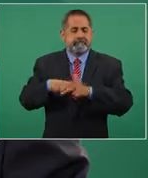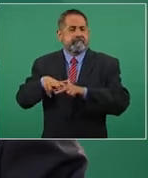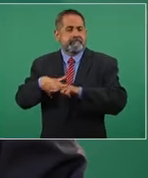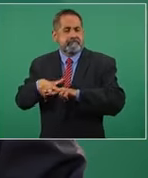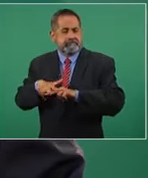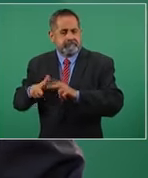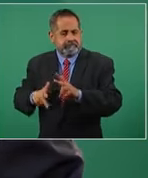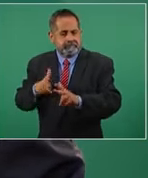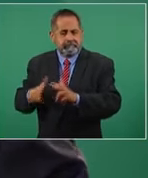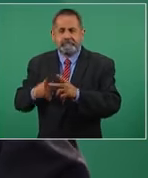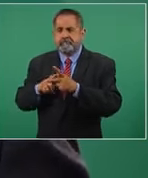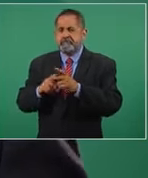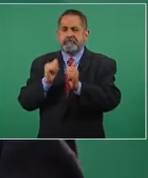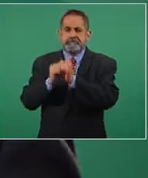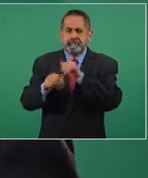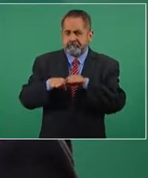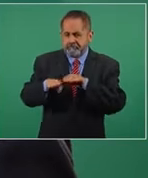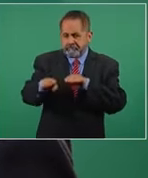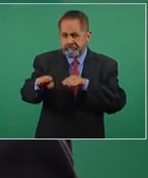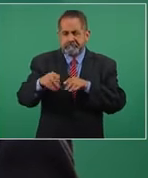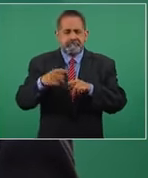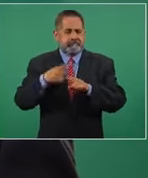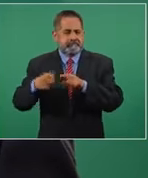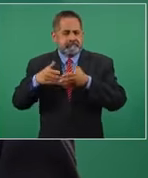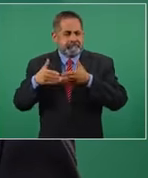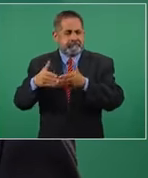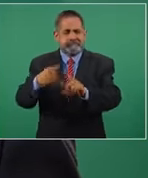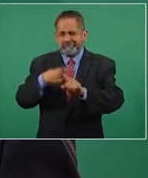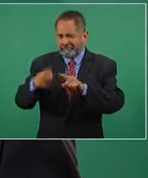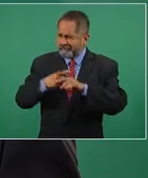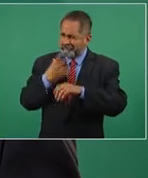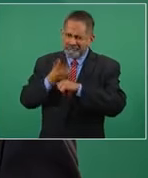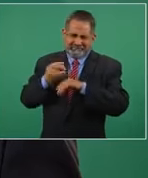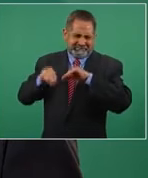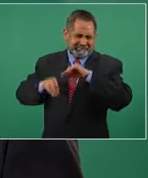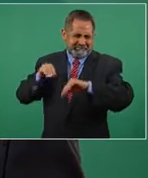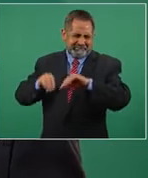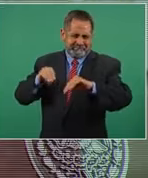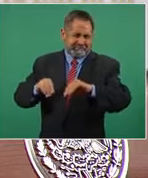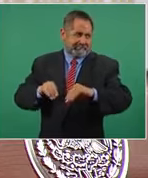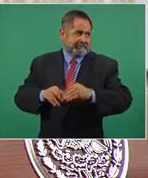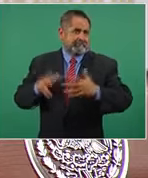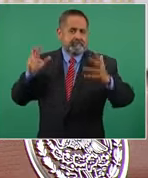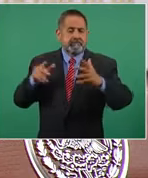trenes, carreteras, puertos, entonces